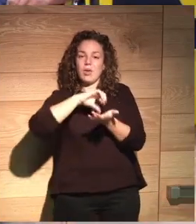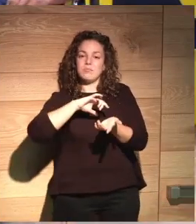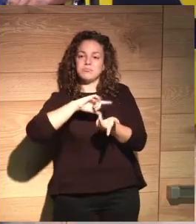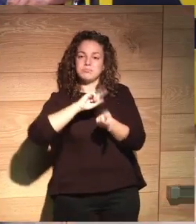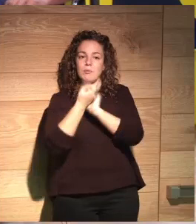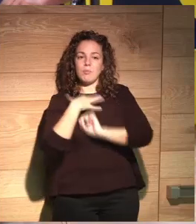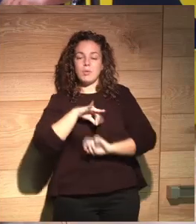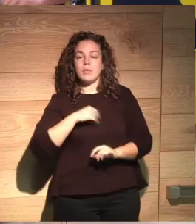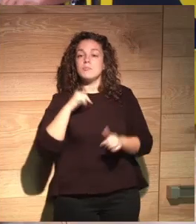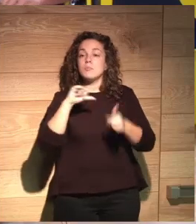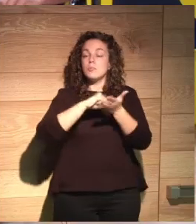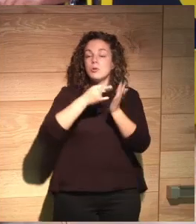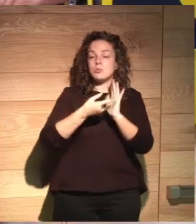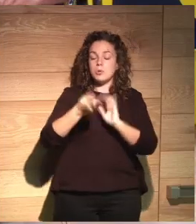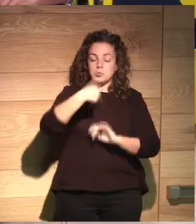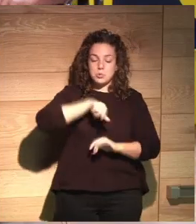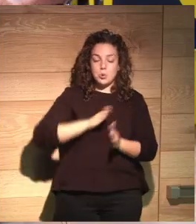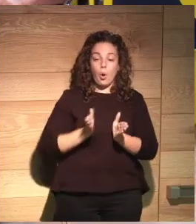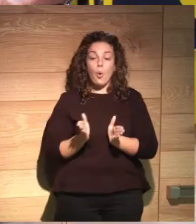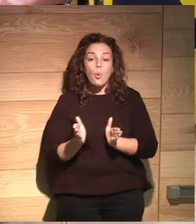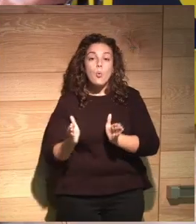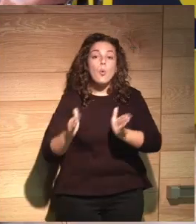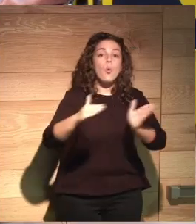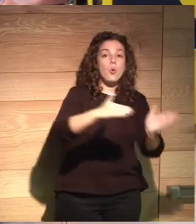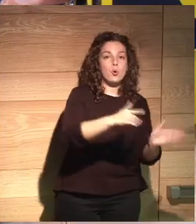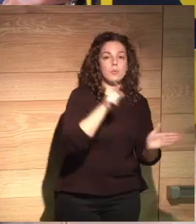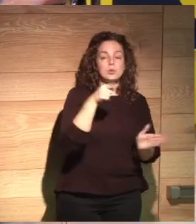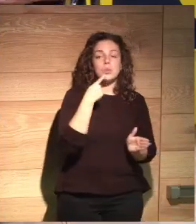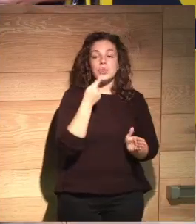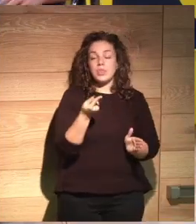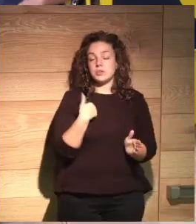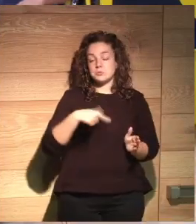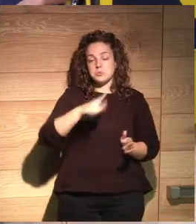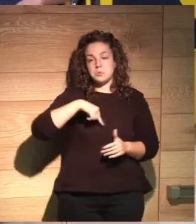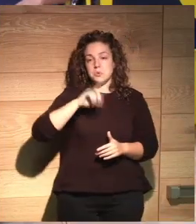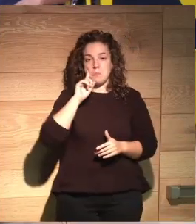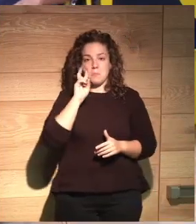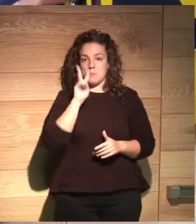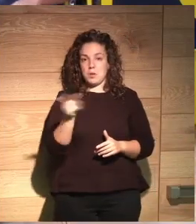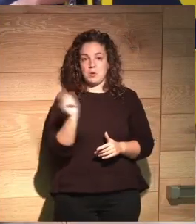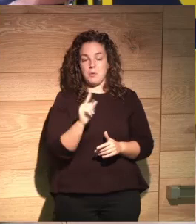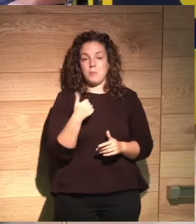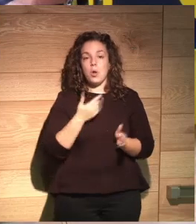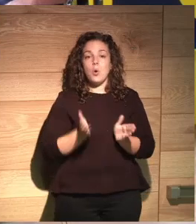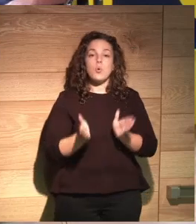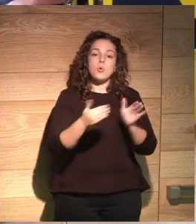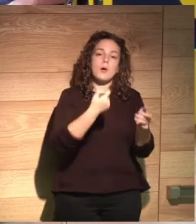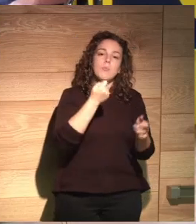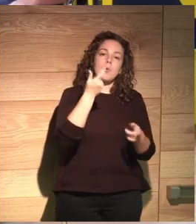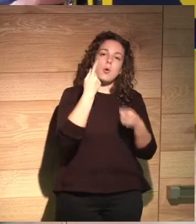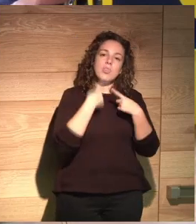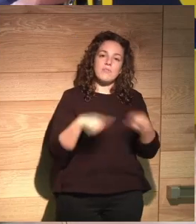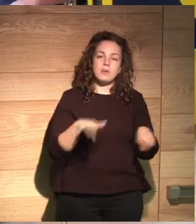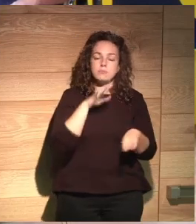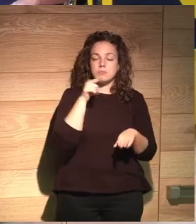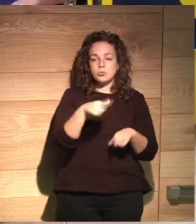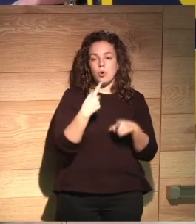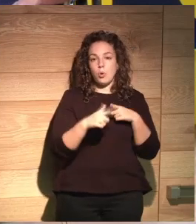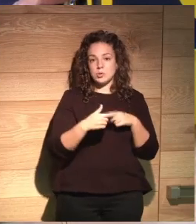donde hemos visto esta curva pero pero hay curva diferente a curvas eso es un recurso muy importante